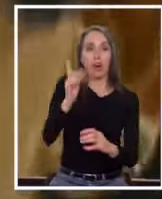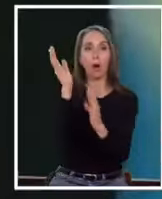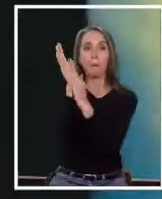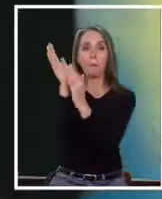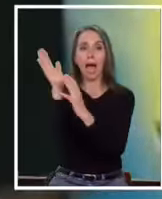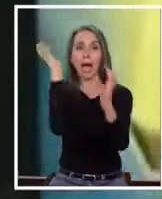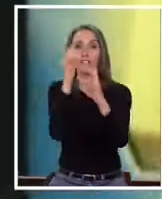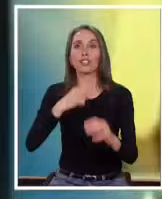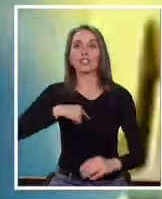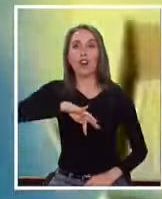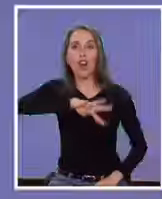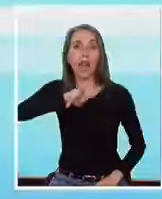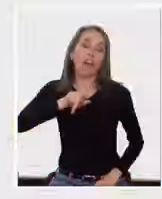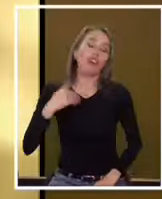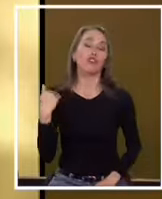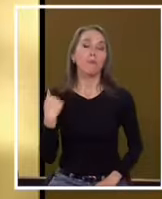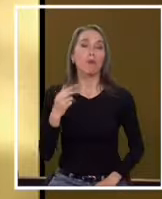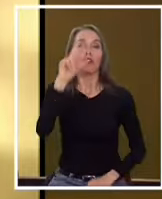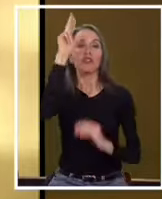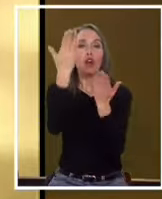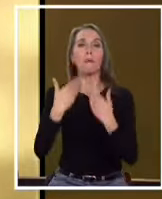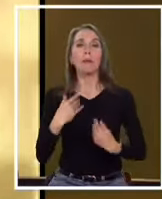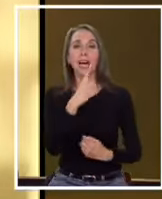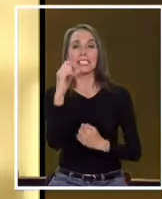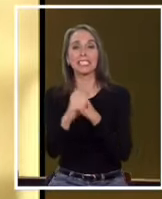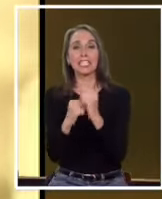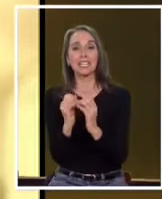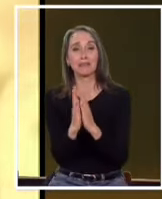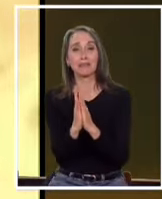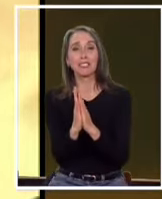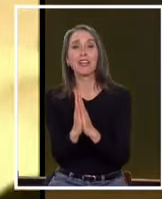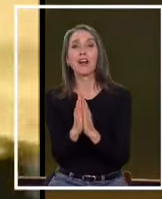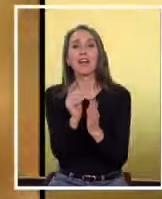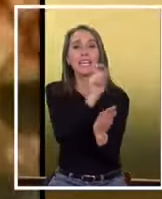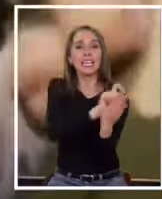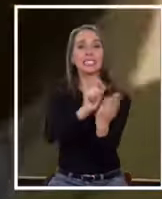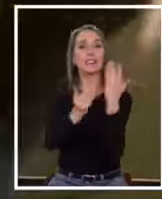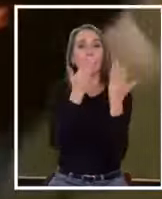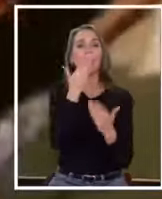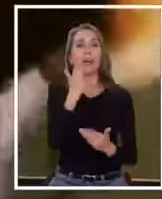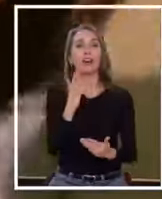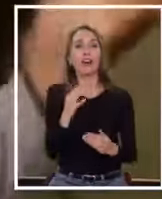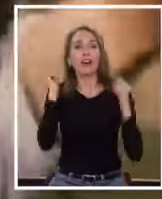robó un ladrón tiene 100 años de perdón. Es la mejor canción que me han hecho en mi vida.